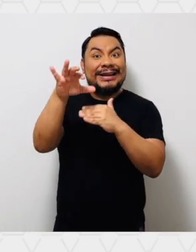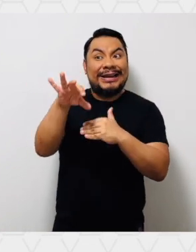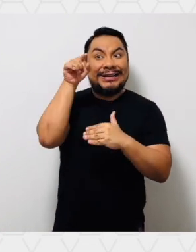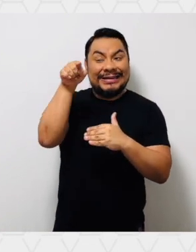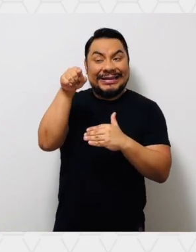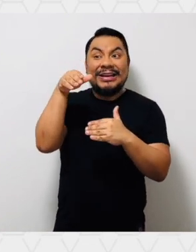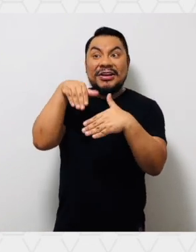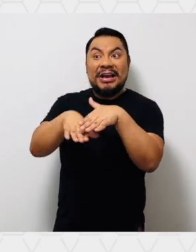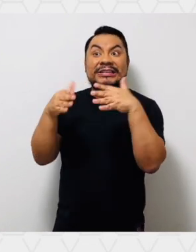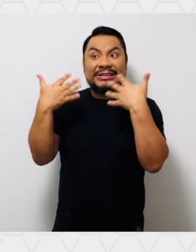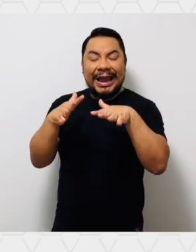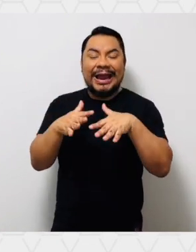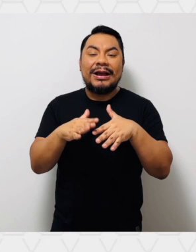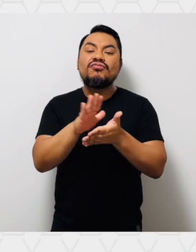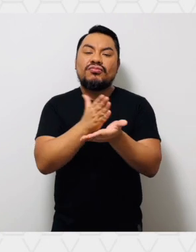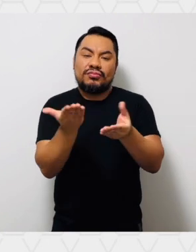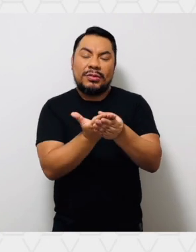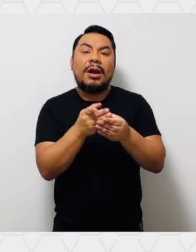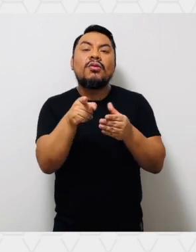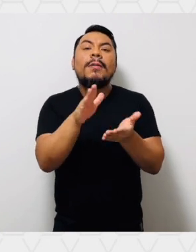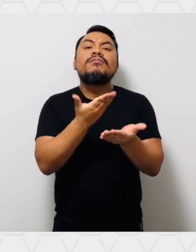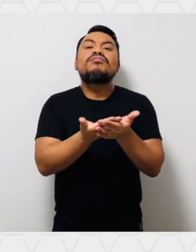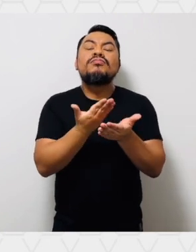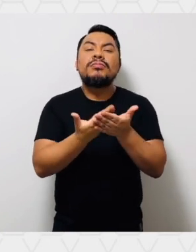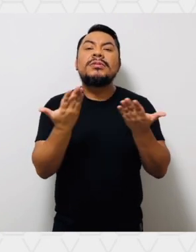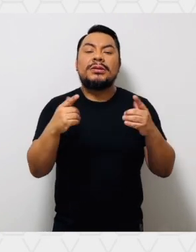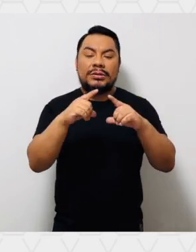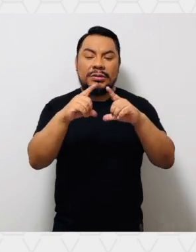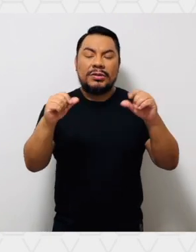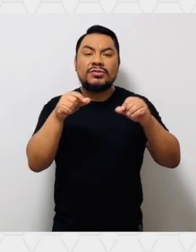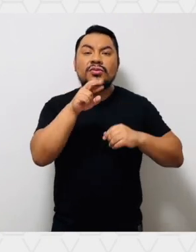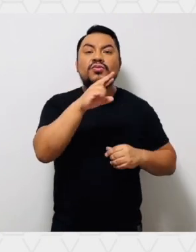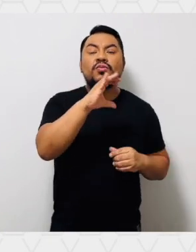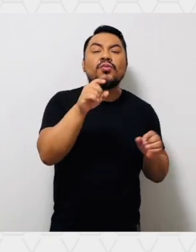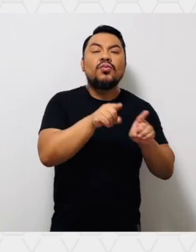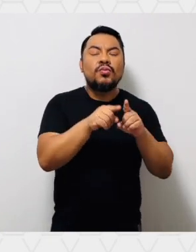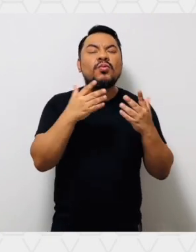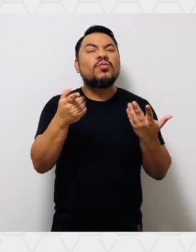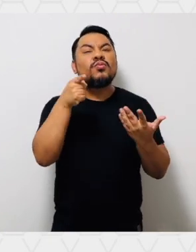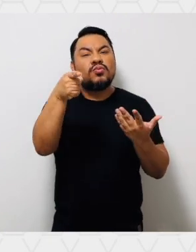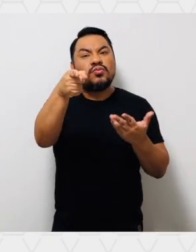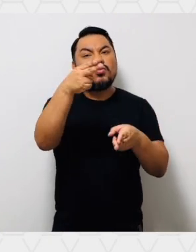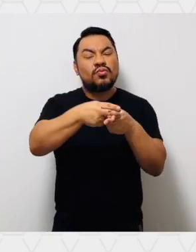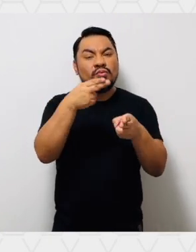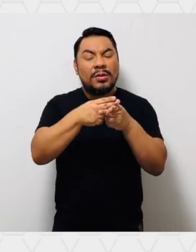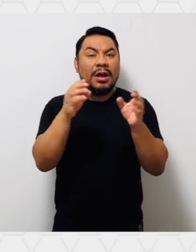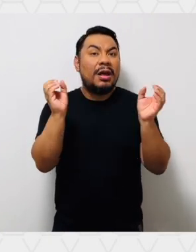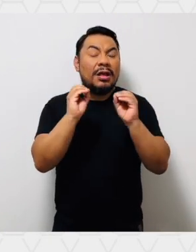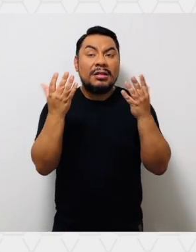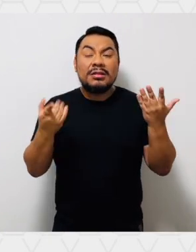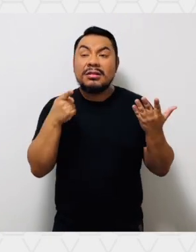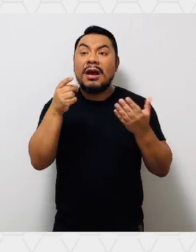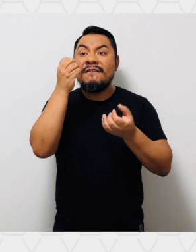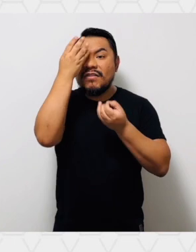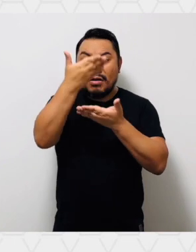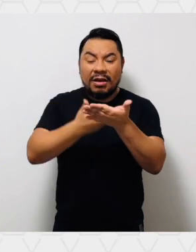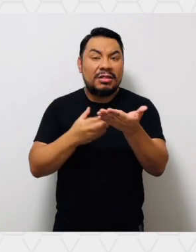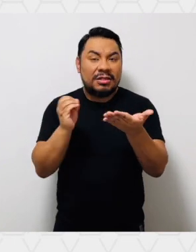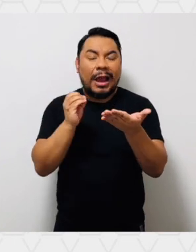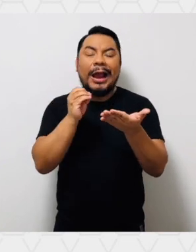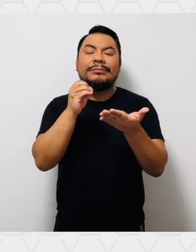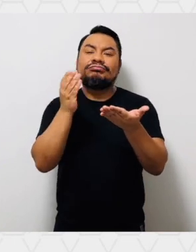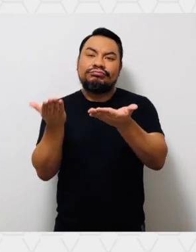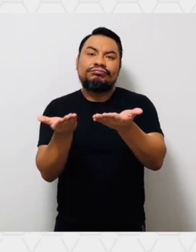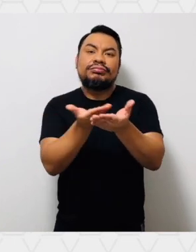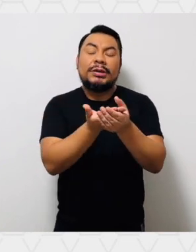superior elegible, el certificado que acredite tu pertenencia al registro RUP o REBRET en caso que tu nombre no haya sido ubicado en la base de